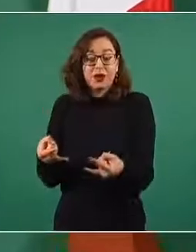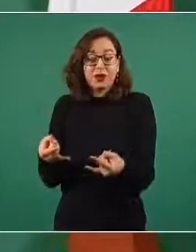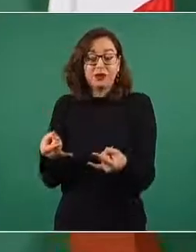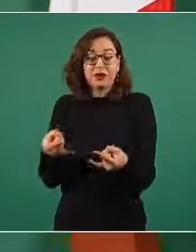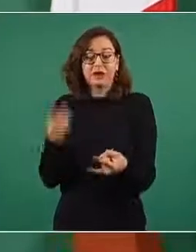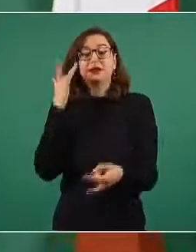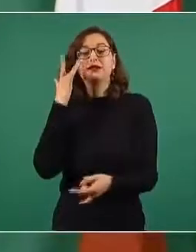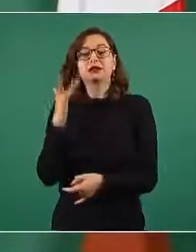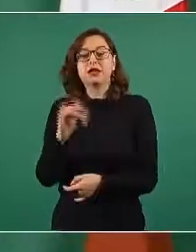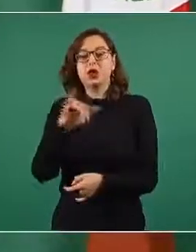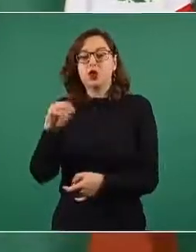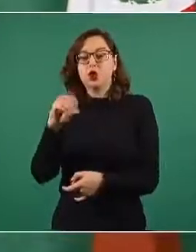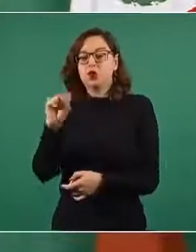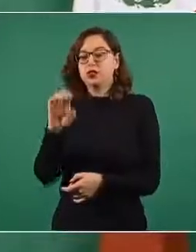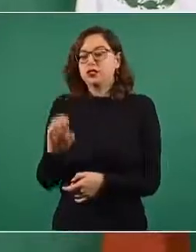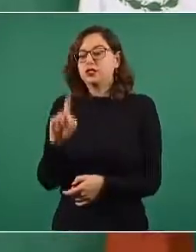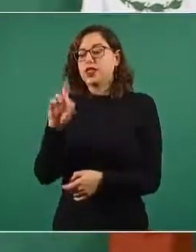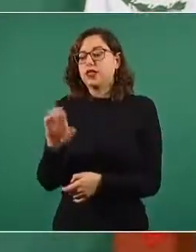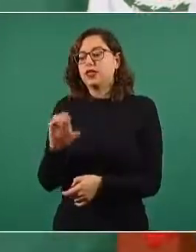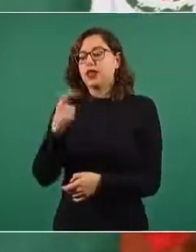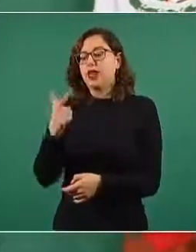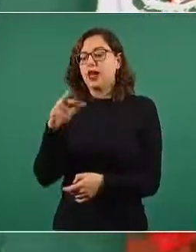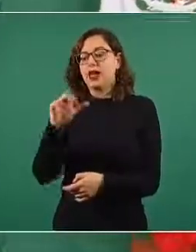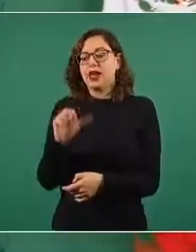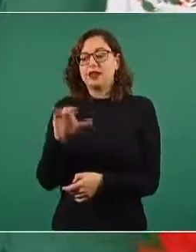San José de Gracia, Michoacán,